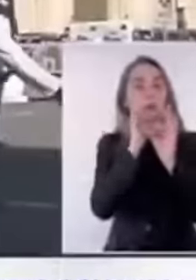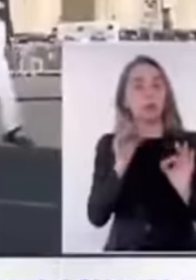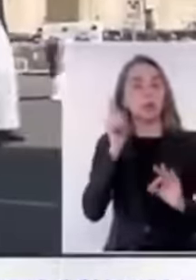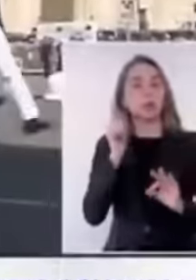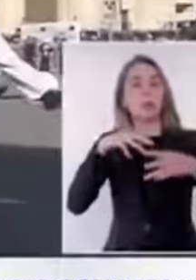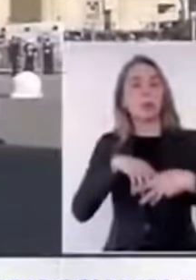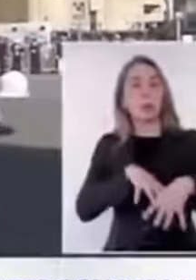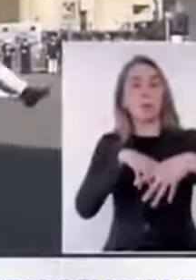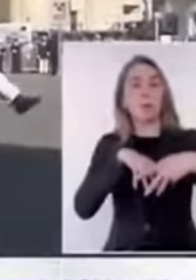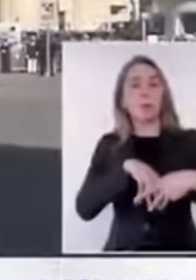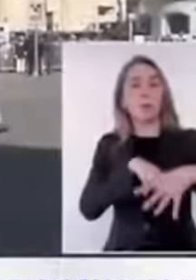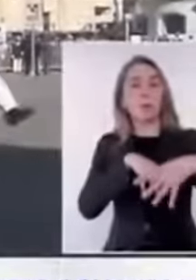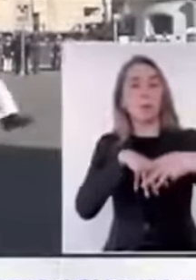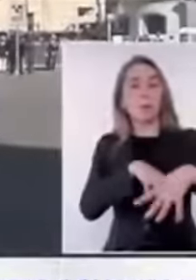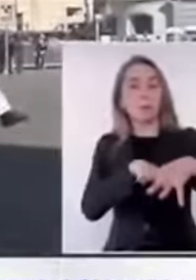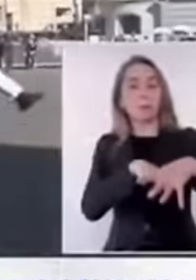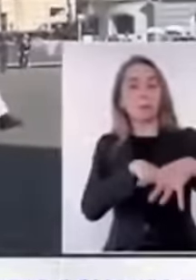¡Qué lindo!